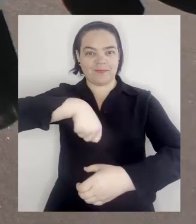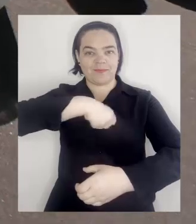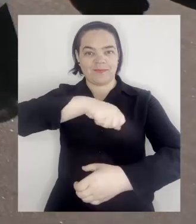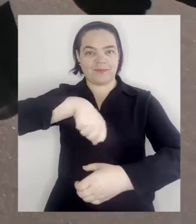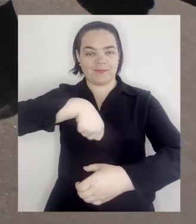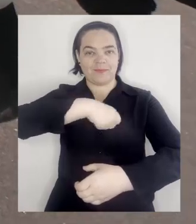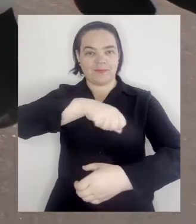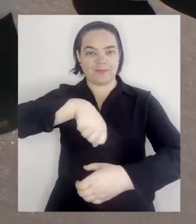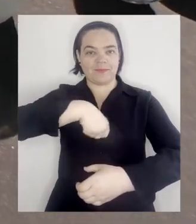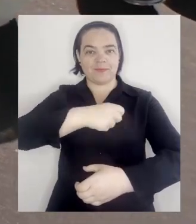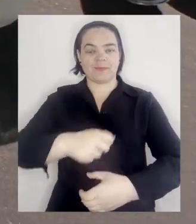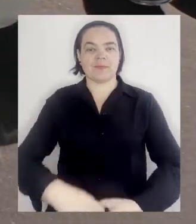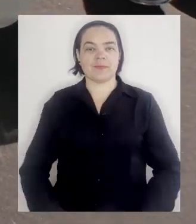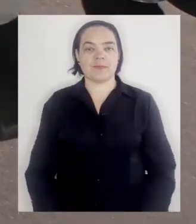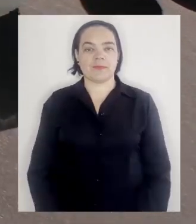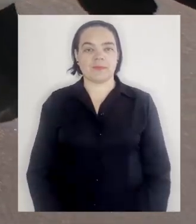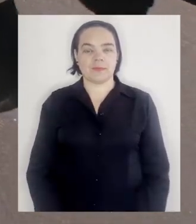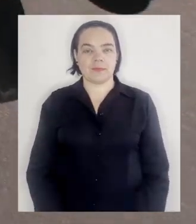Ya.